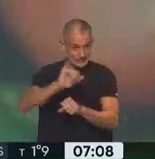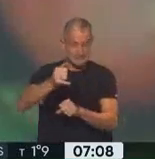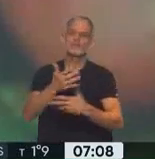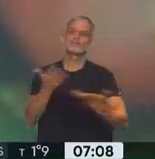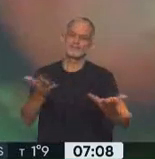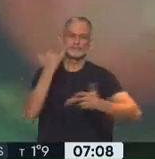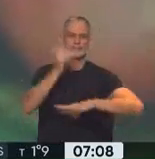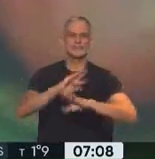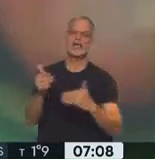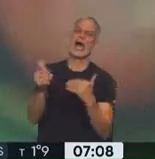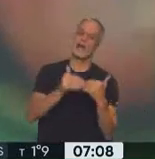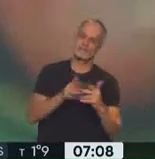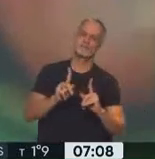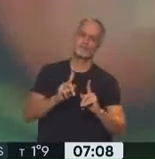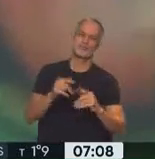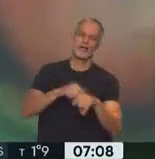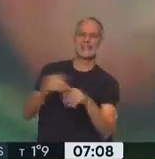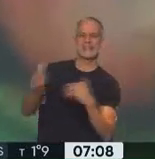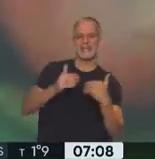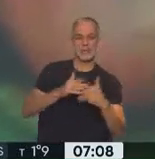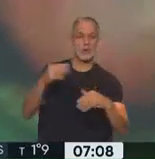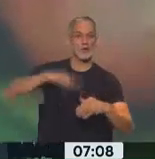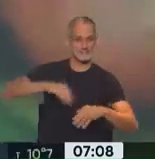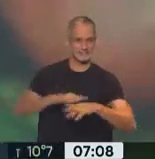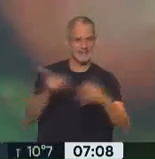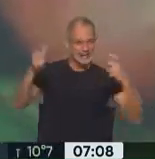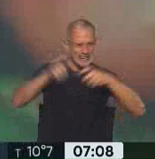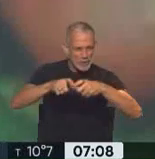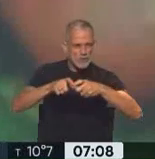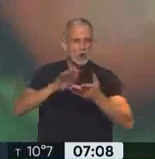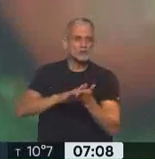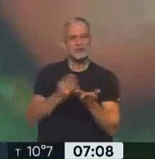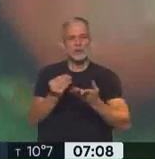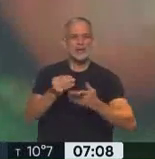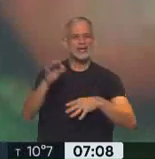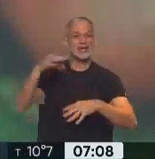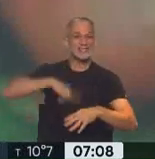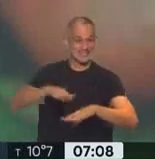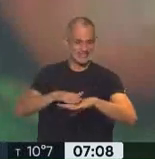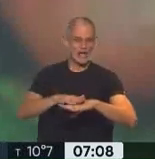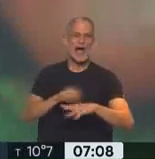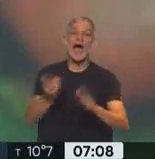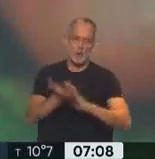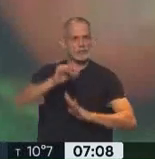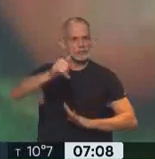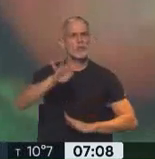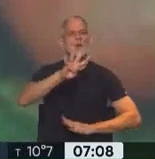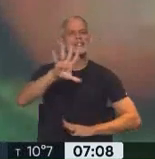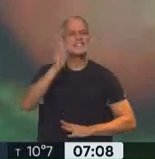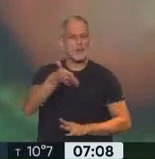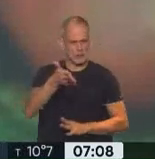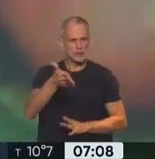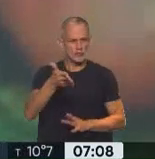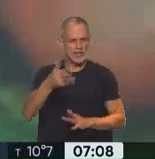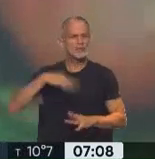sí, se concreta el adelanto del salario mínimo. Recordemos, el Consejo del Salario había definido un aumento del 45% para el